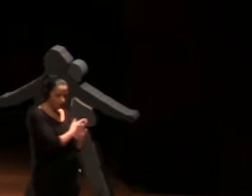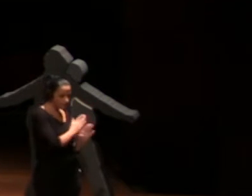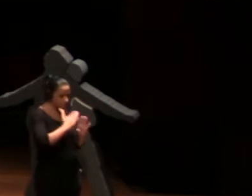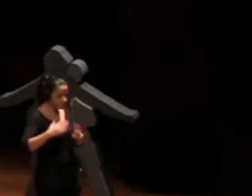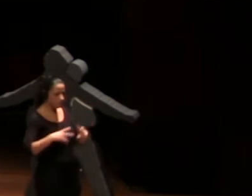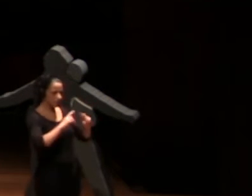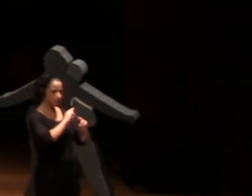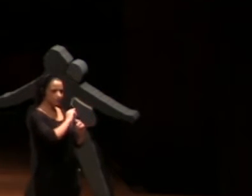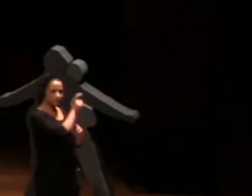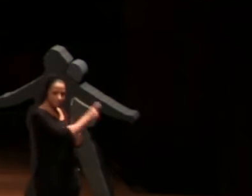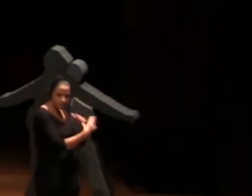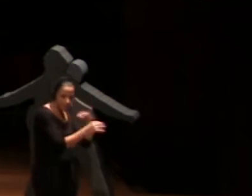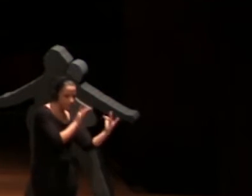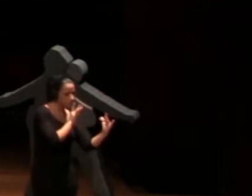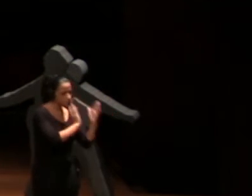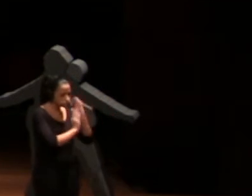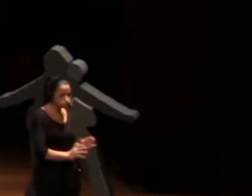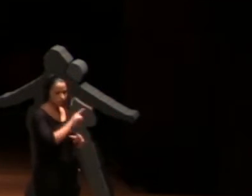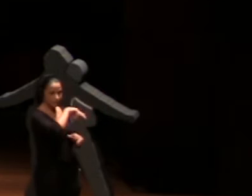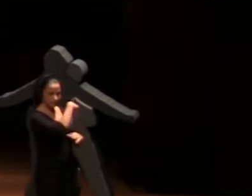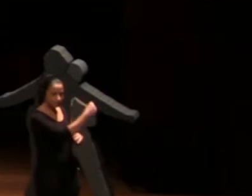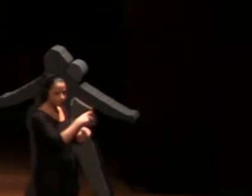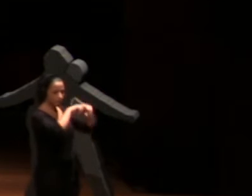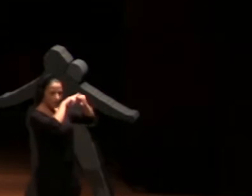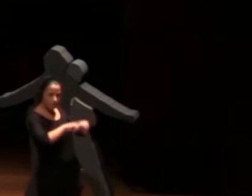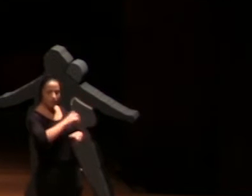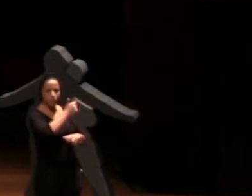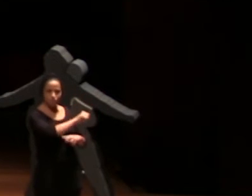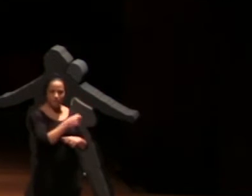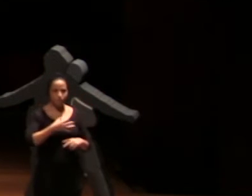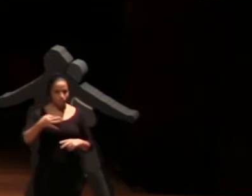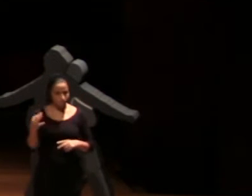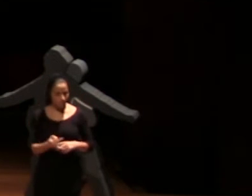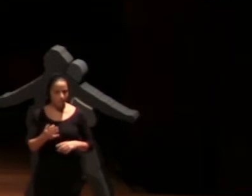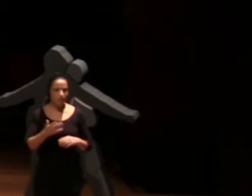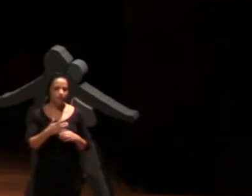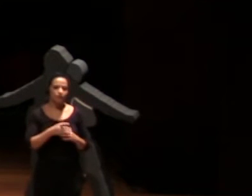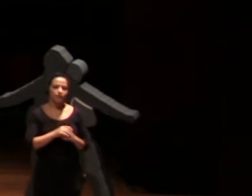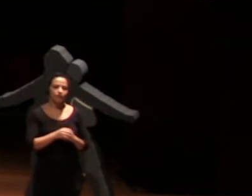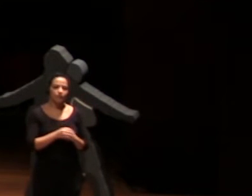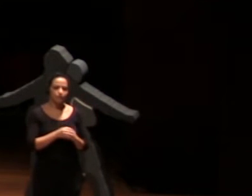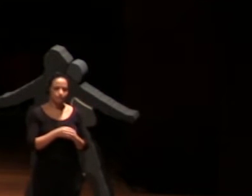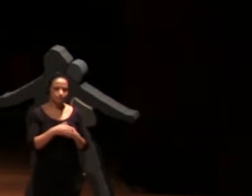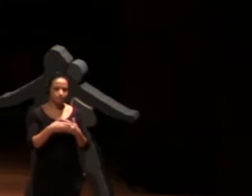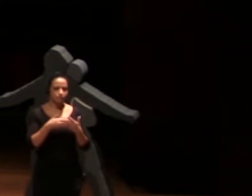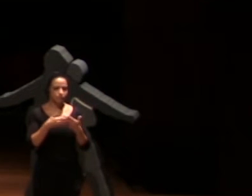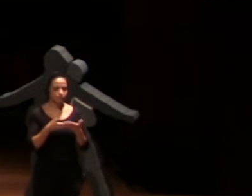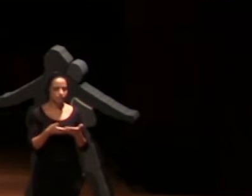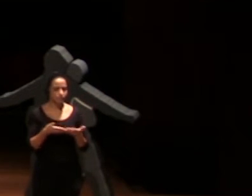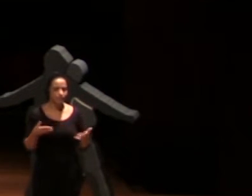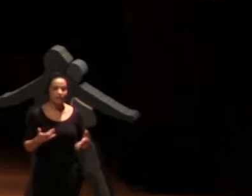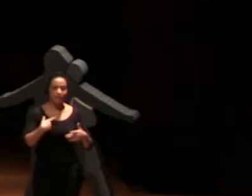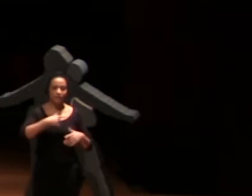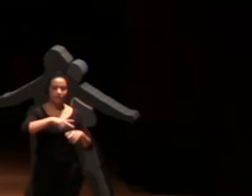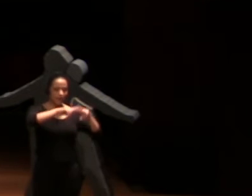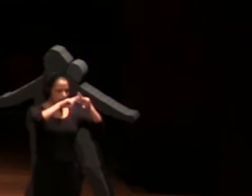en la ecuación del resultado del tratamiento brutal, que ya sabemos que incluso tiene mayor grado de contribución en los análisis